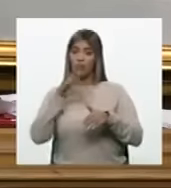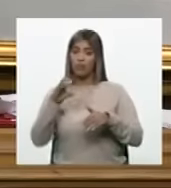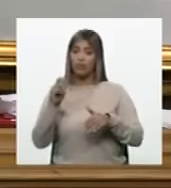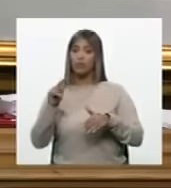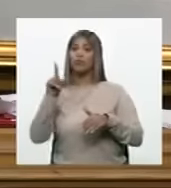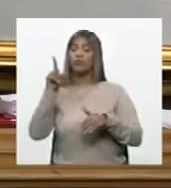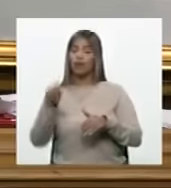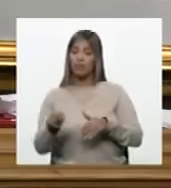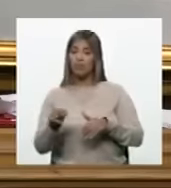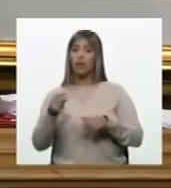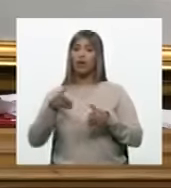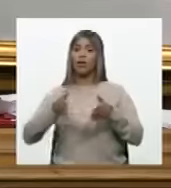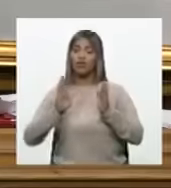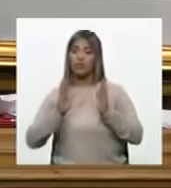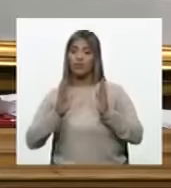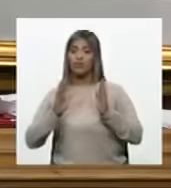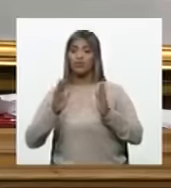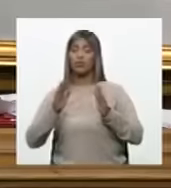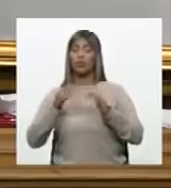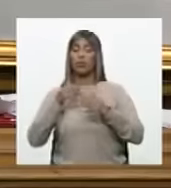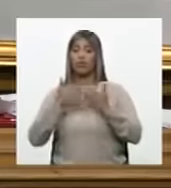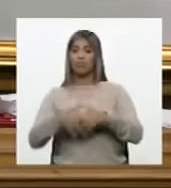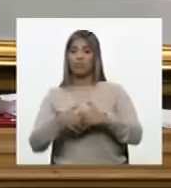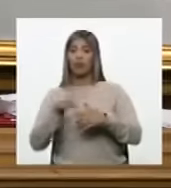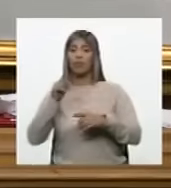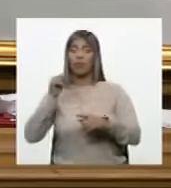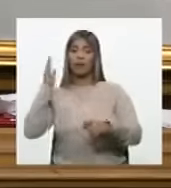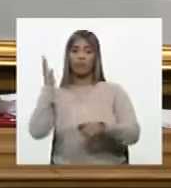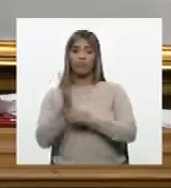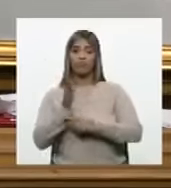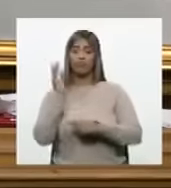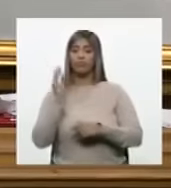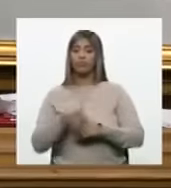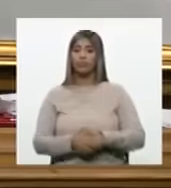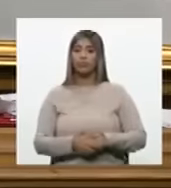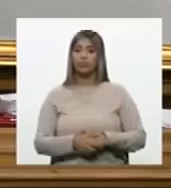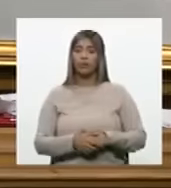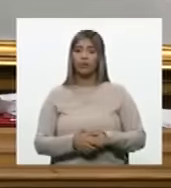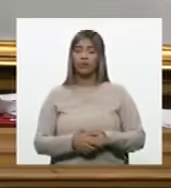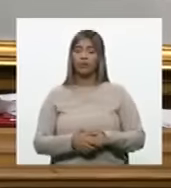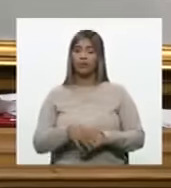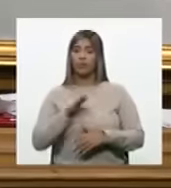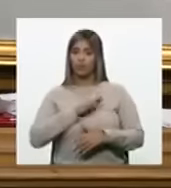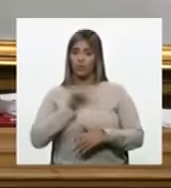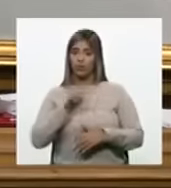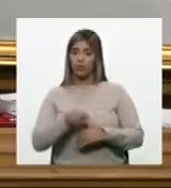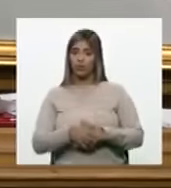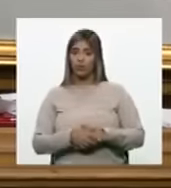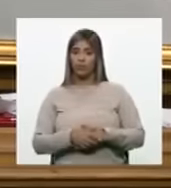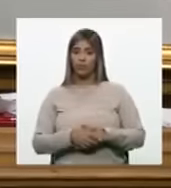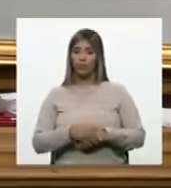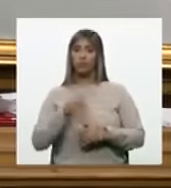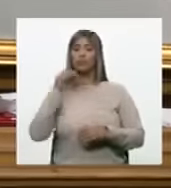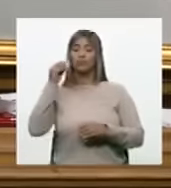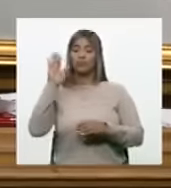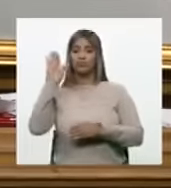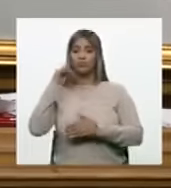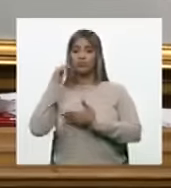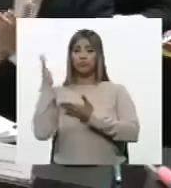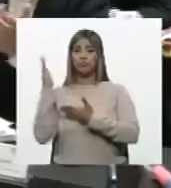tienen sedes, tienen edificios, y que se les aplique también la ley de extinción de dominio para los bienes que esos partidos tienen aquí. En